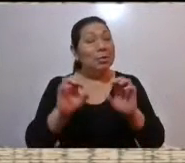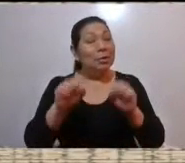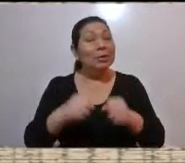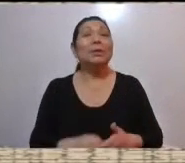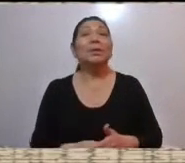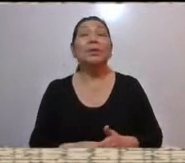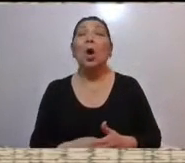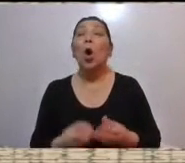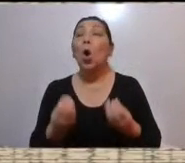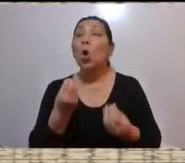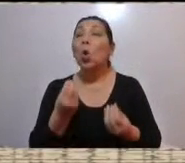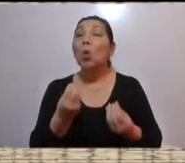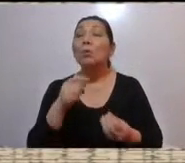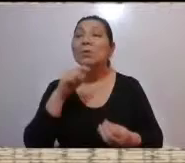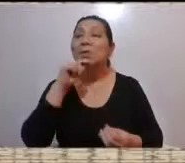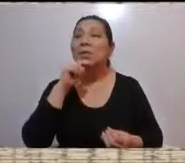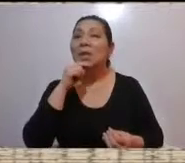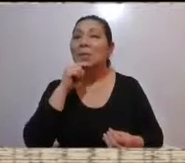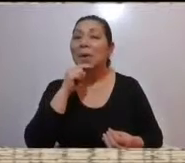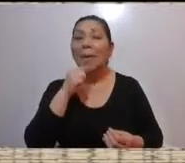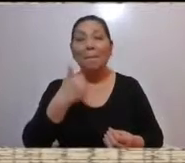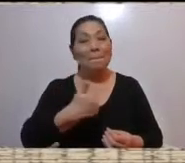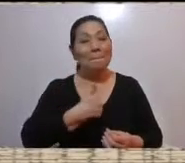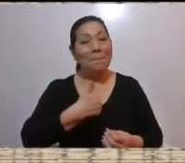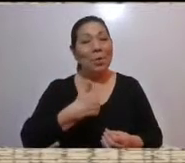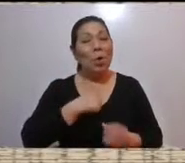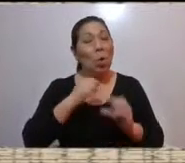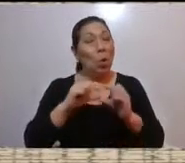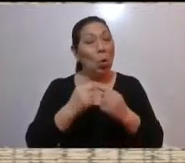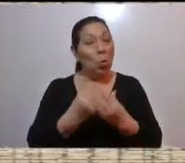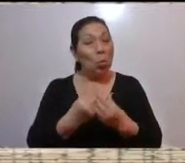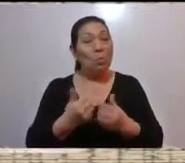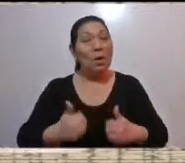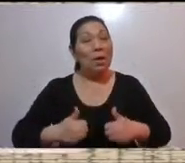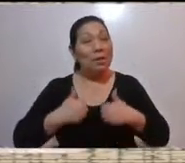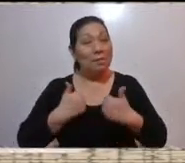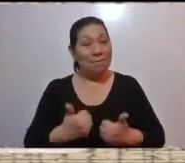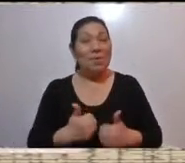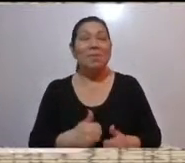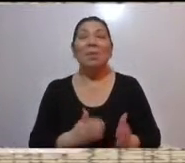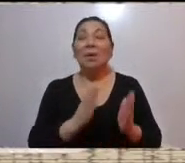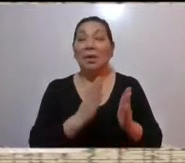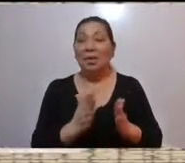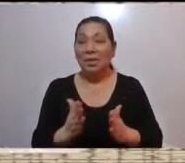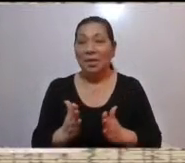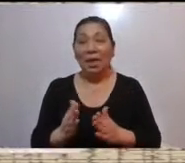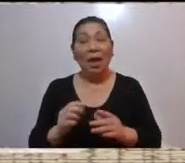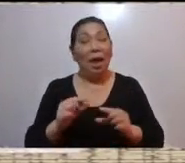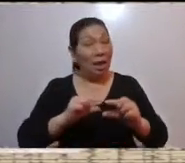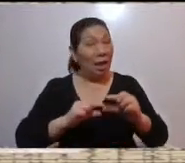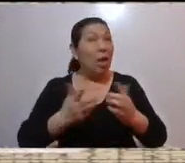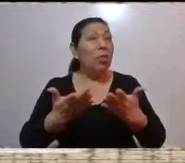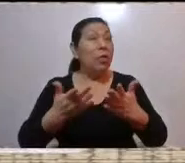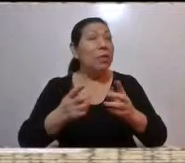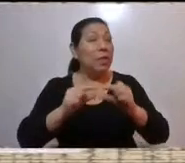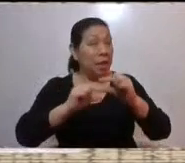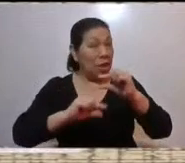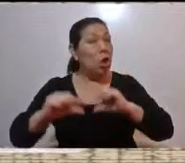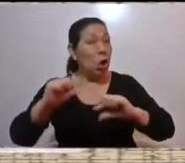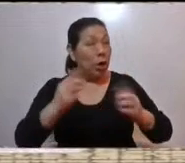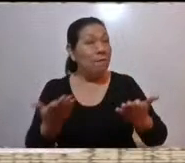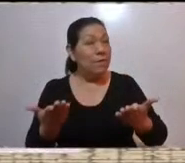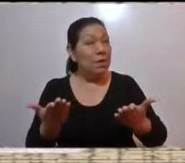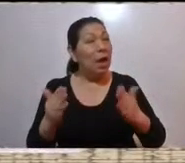resalta que efectivamente la condición de ser mujer, de pertenecer a un grupo que vive en un determinado espacio